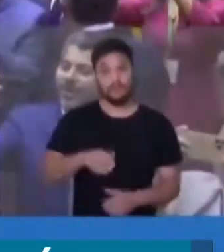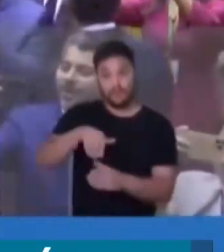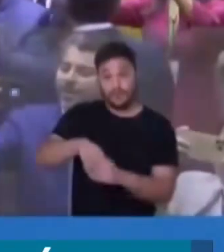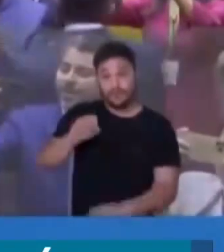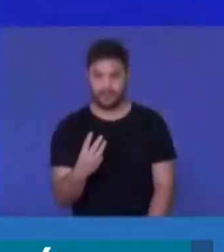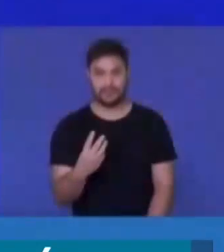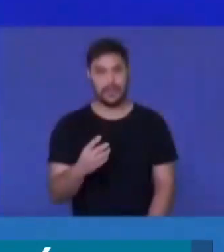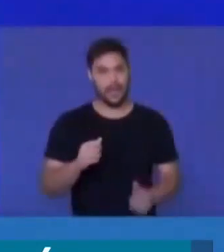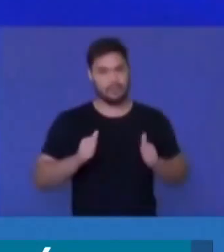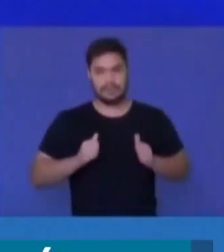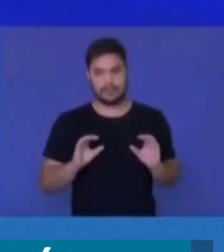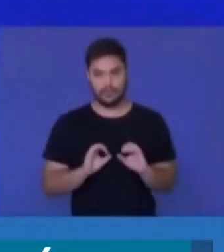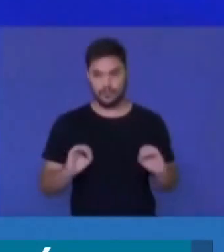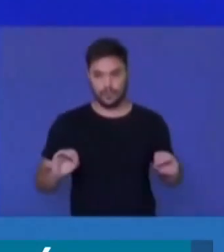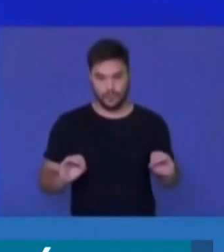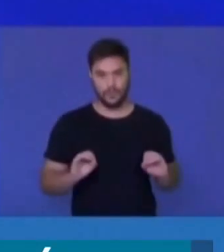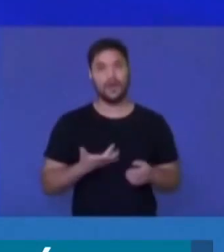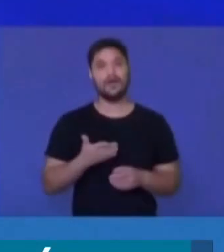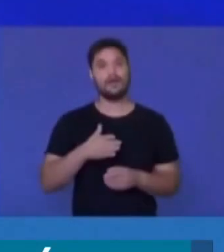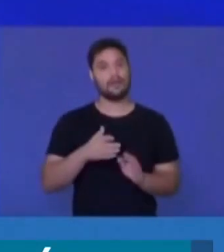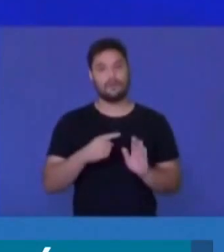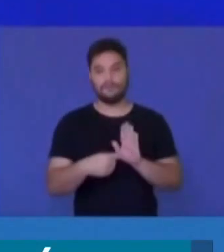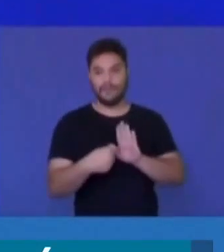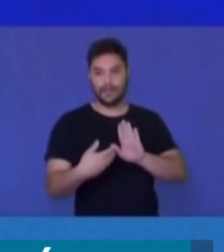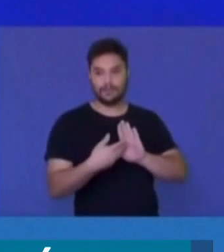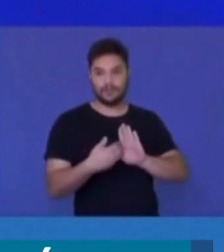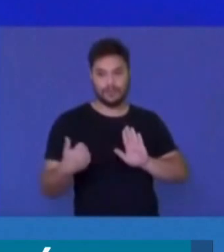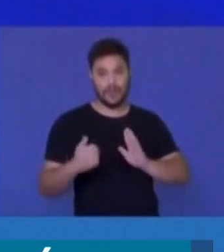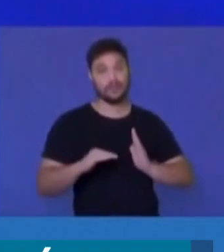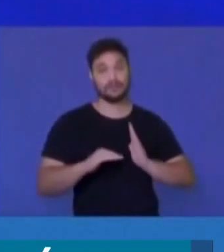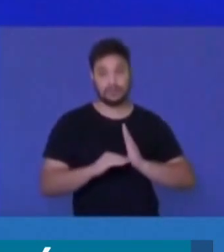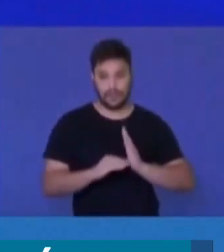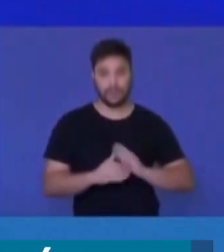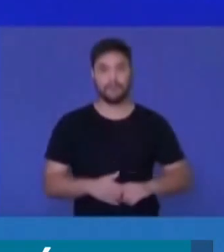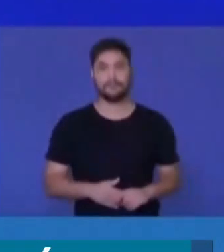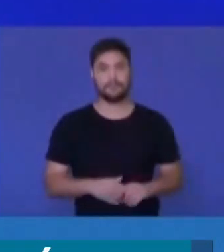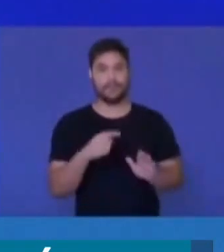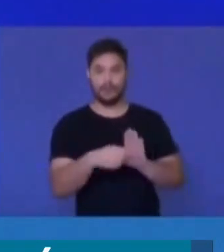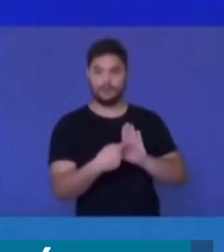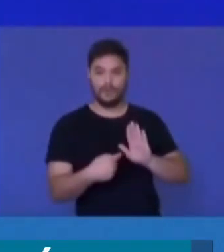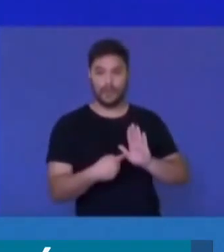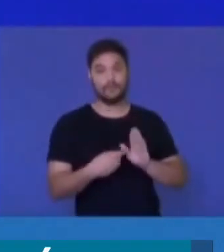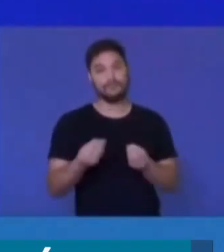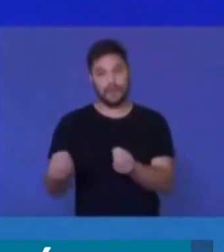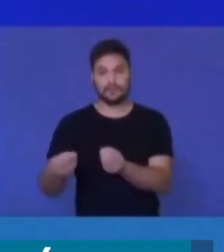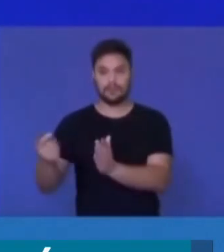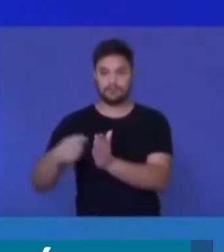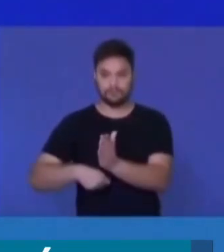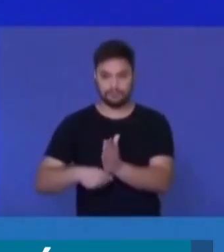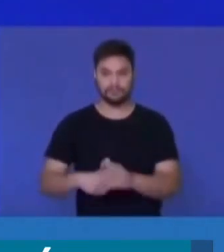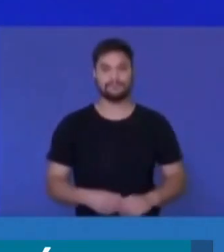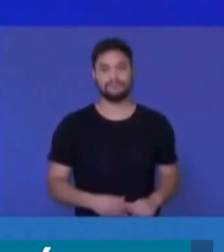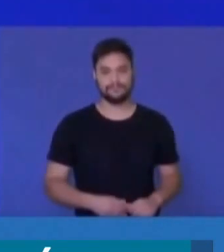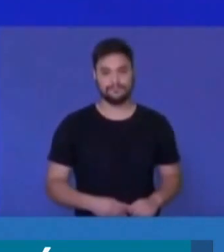y 53 senadores, el Parlamento, de predominio conservador, rechazó las objeciones del gobierno de Lula da